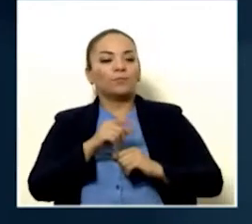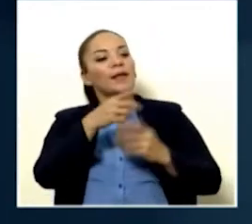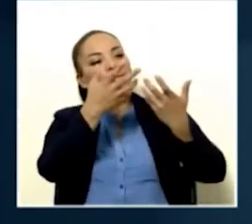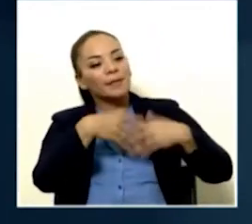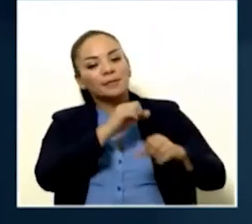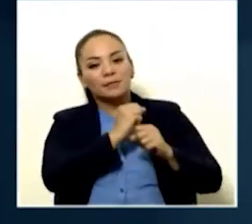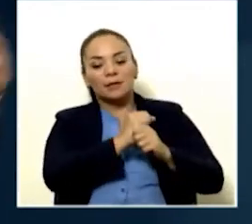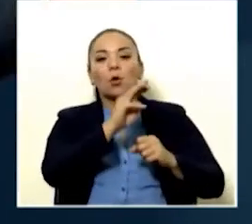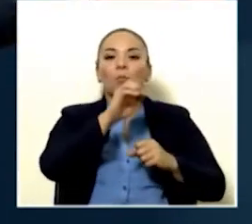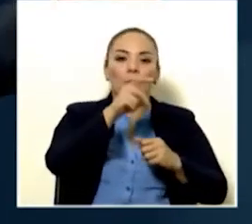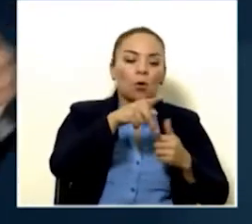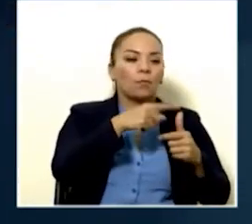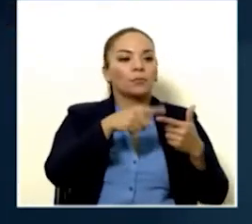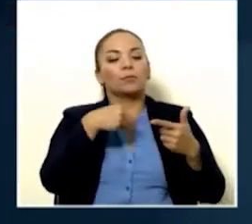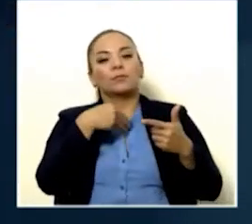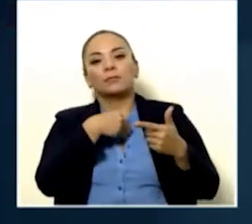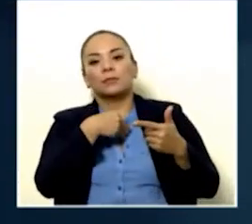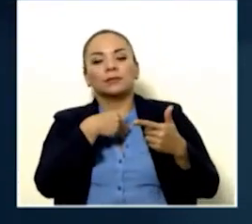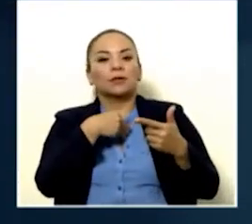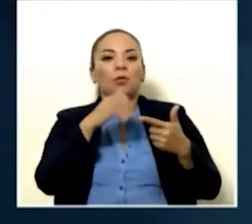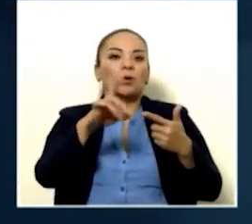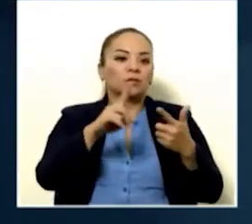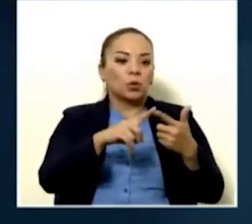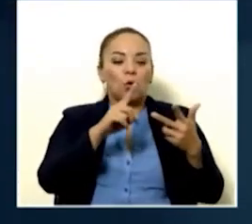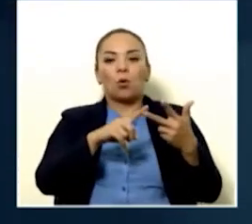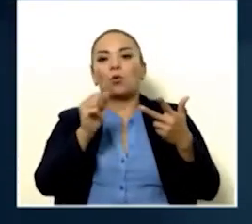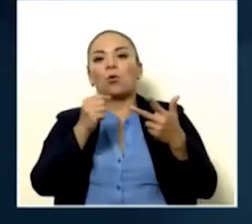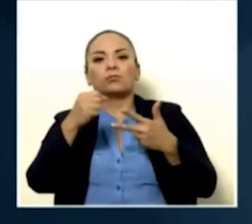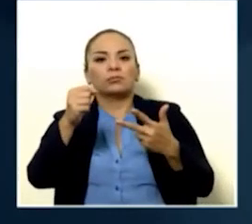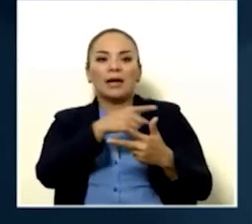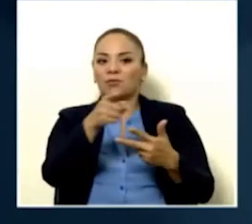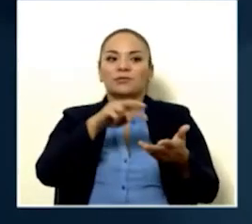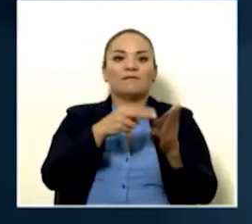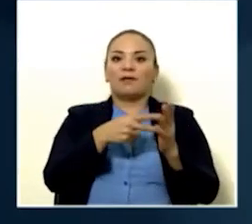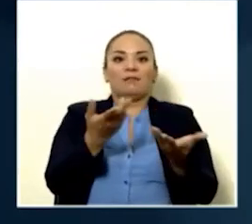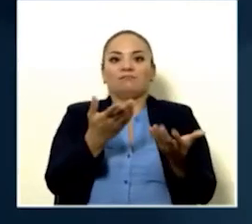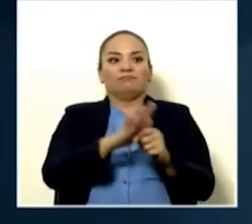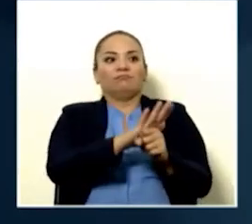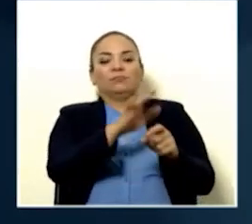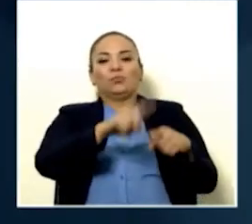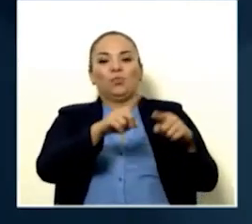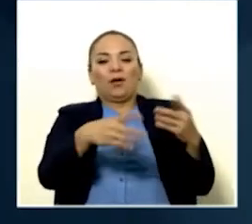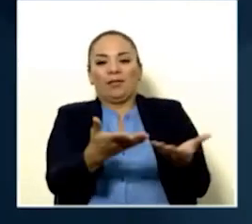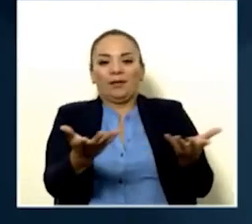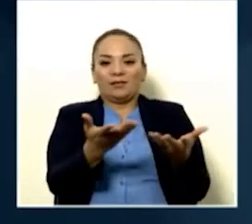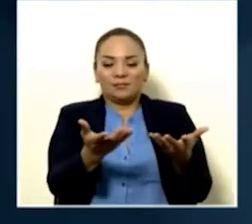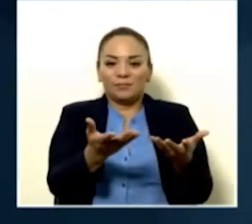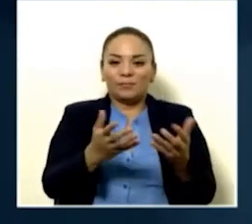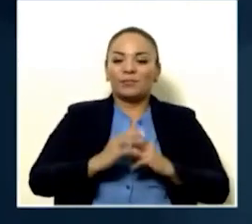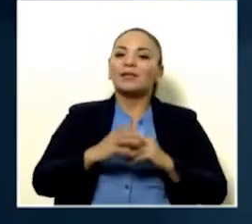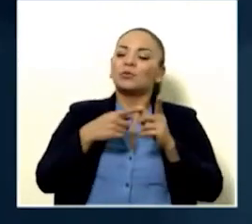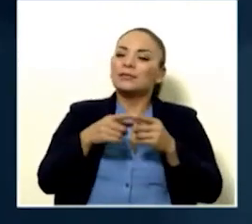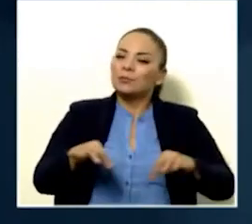municipalidad, con el Ministerio de Obras Públicas, con el de Educación, sabemos que ya empezaron a comprometer capacidad o que ya quedaron mal en otras partes. Hasta que no haya un